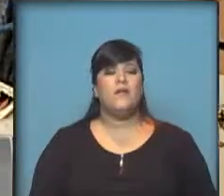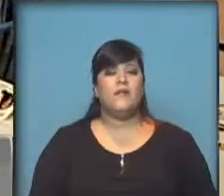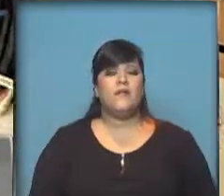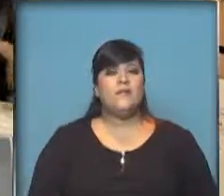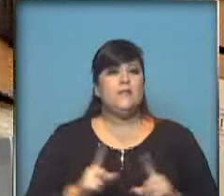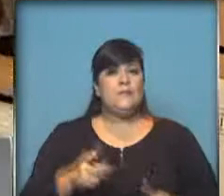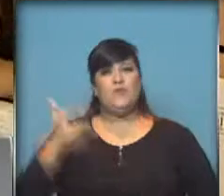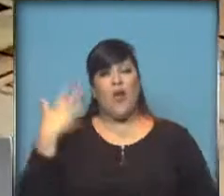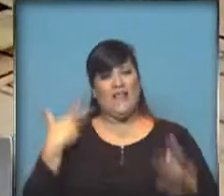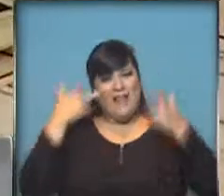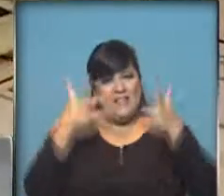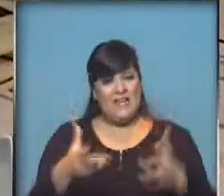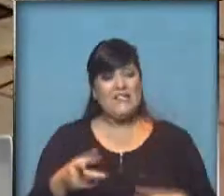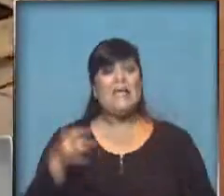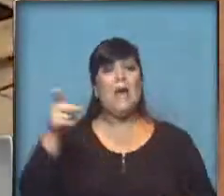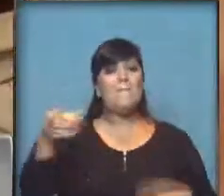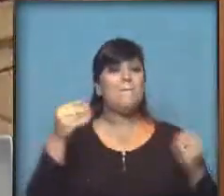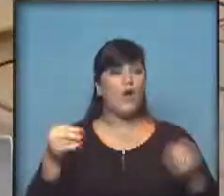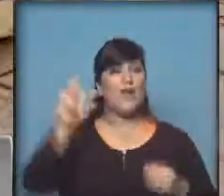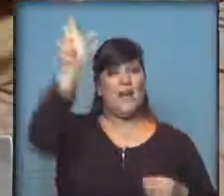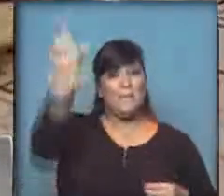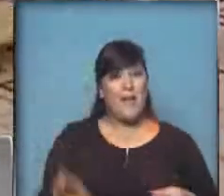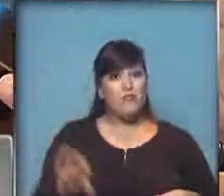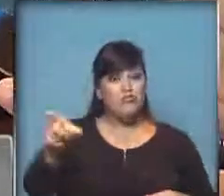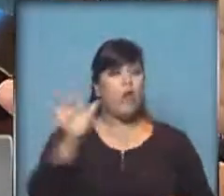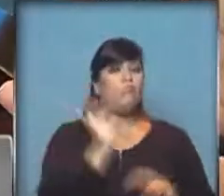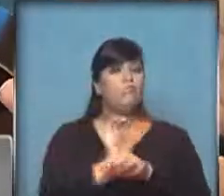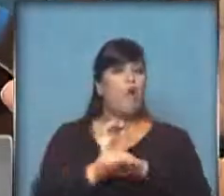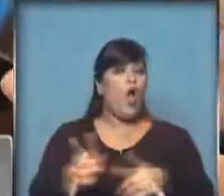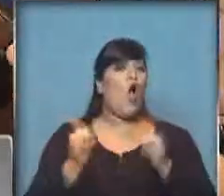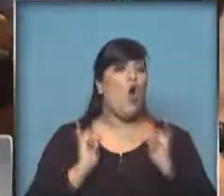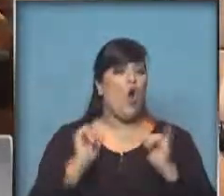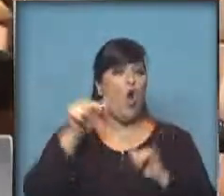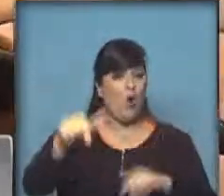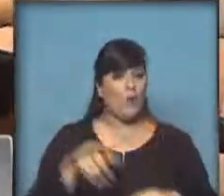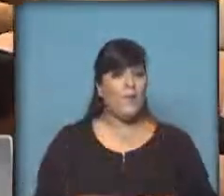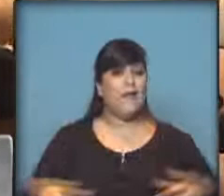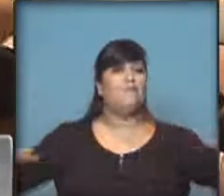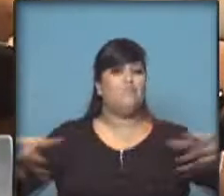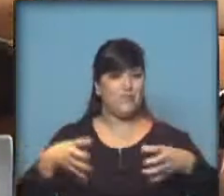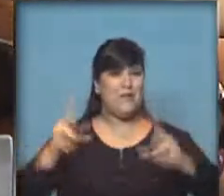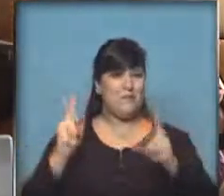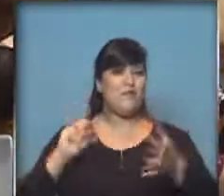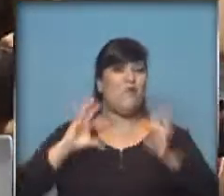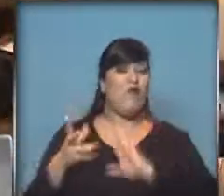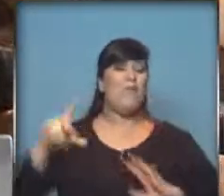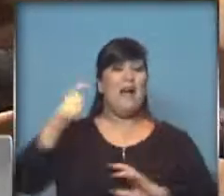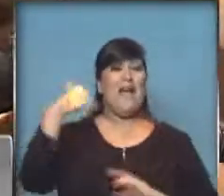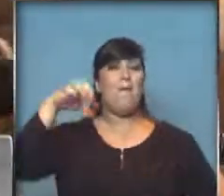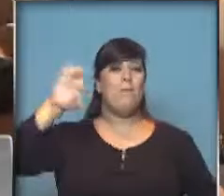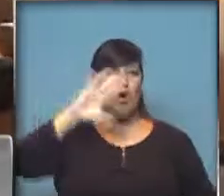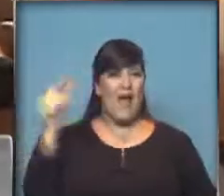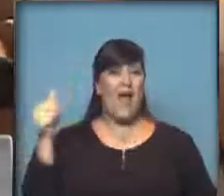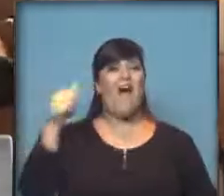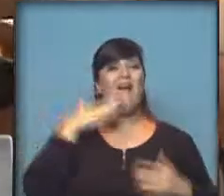lo que decía recién, porque es uno de los jóvenes de esta juventud que rompió de forma volcánica a partir de